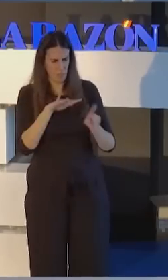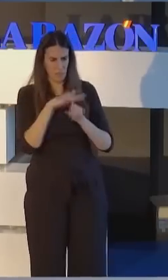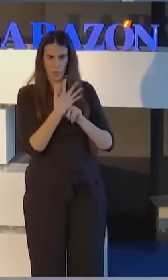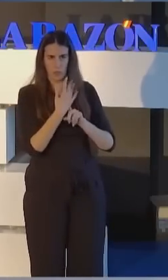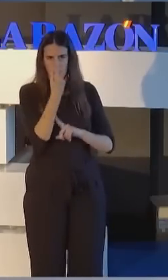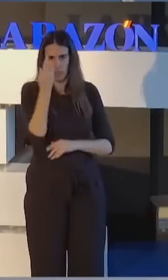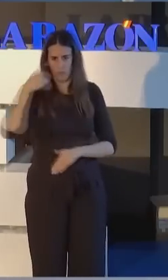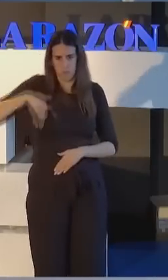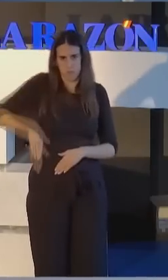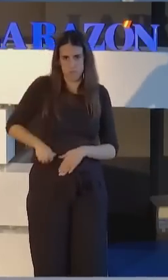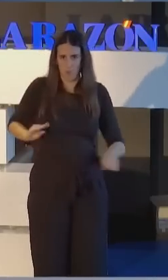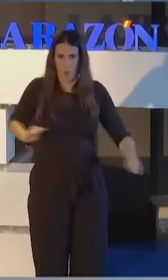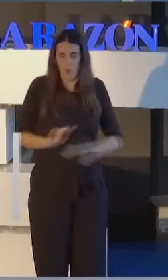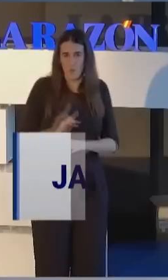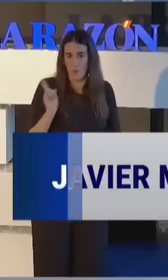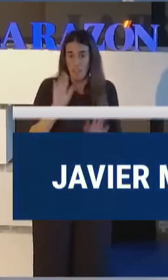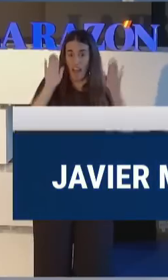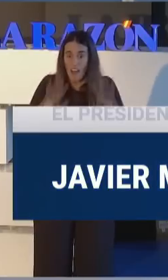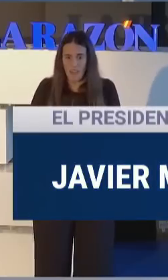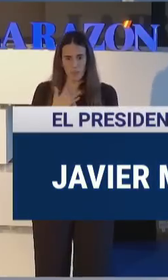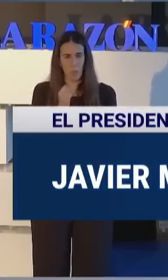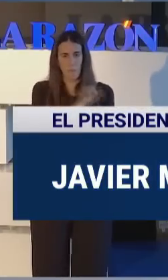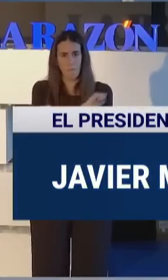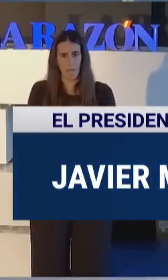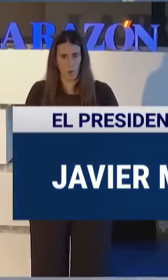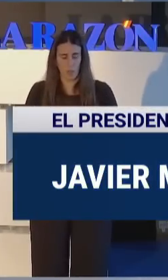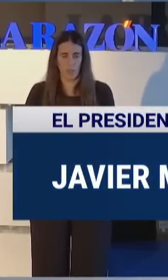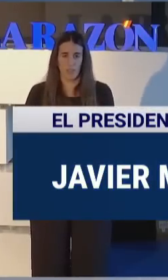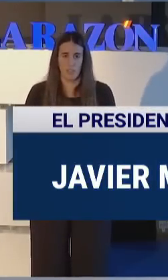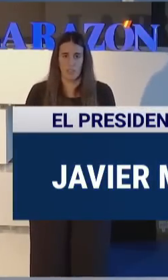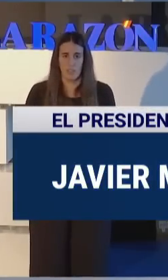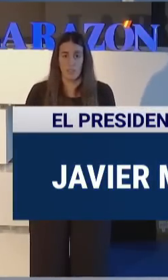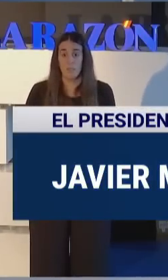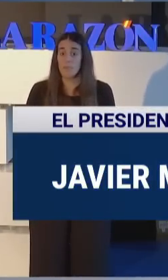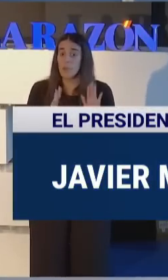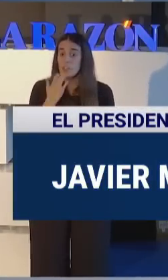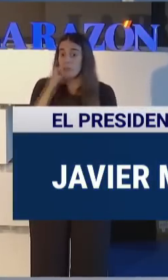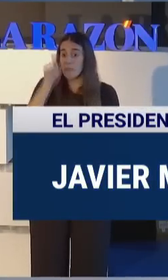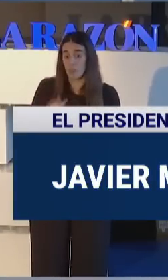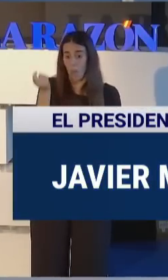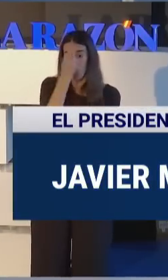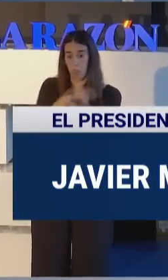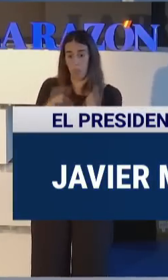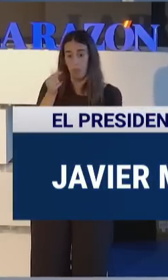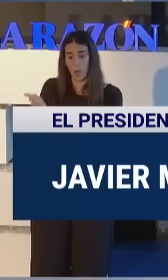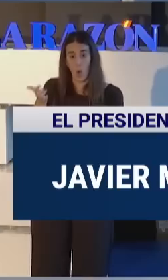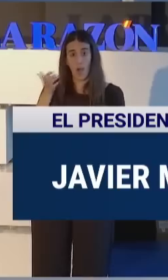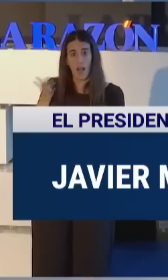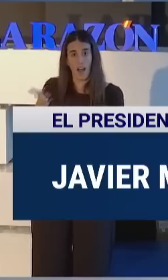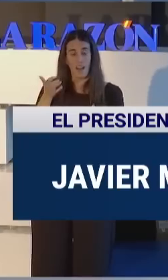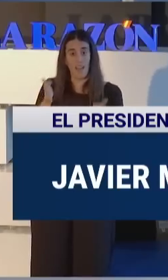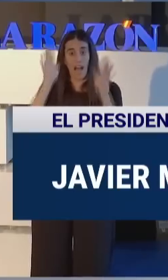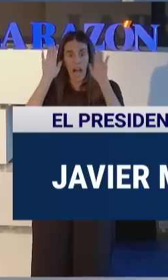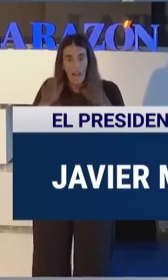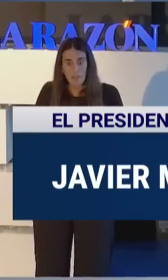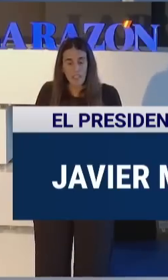y entonces estamos todos peor. En cambio, digamos, si entendiéramos que ese que está ganando plata lo está haciendo sirviendo al prójimo con